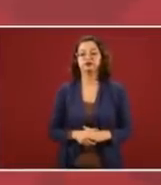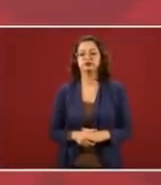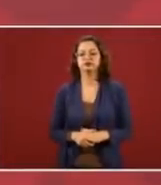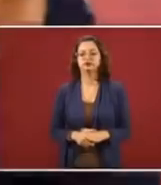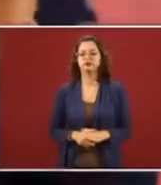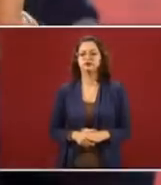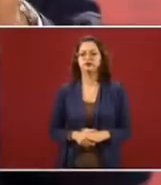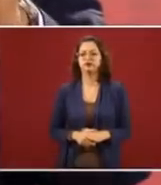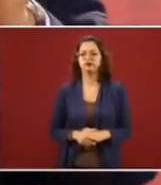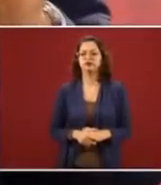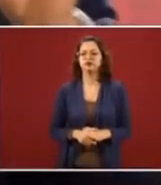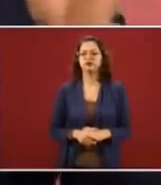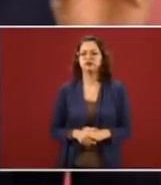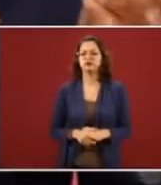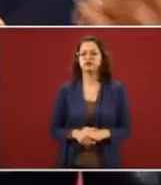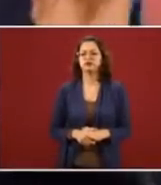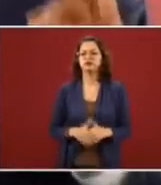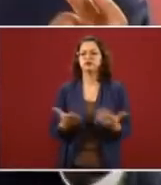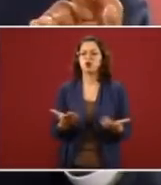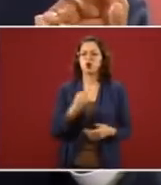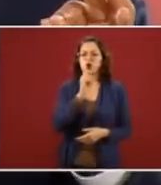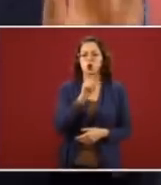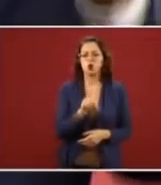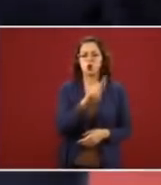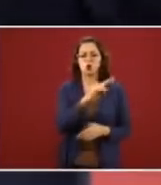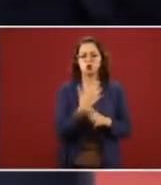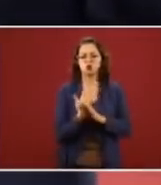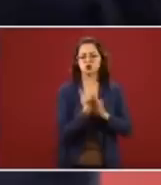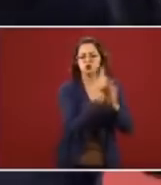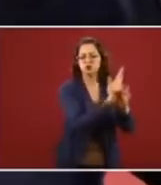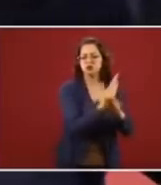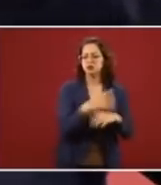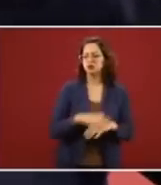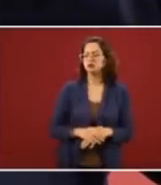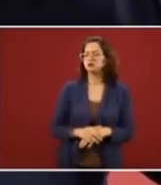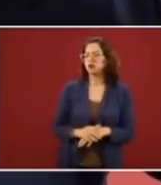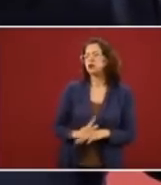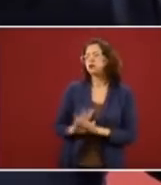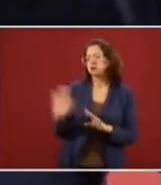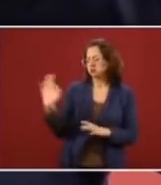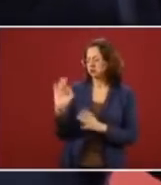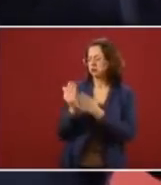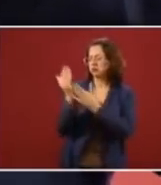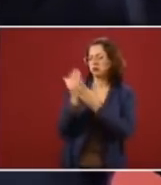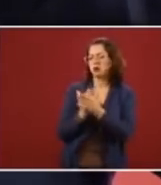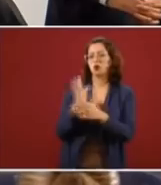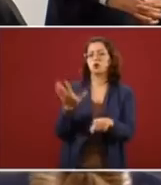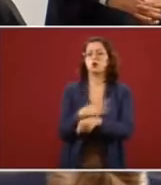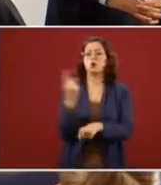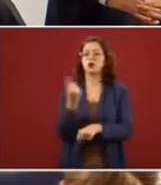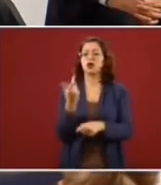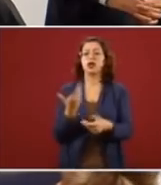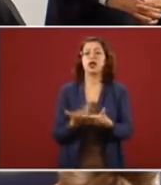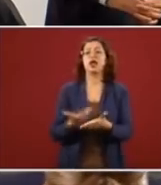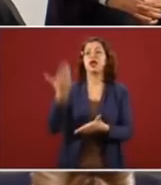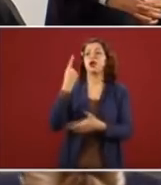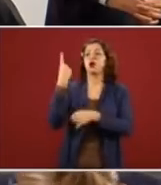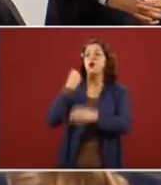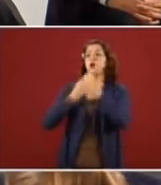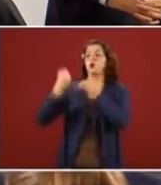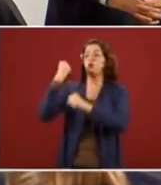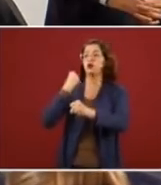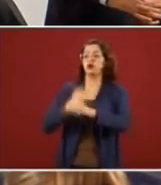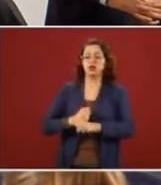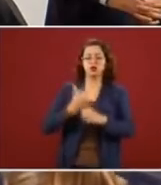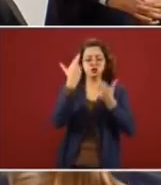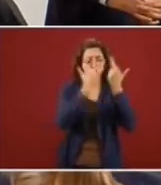dice hubo una depreciación, porque el avalúo se hizo en enero, en febrero